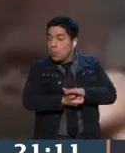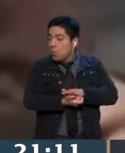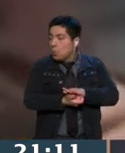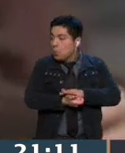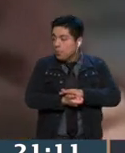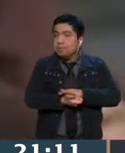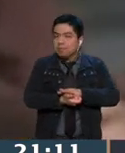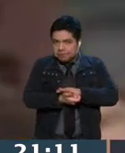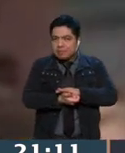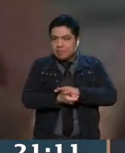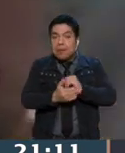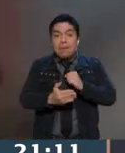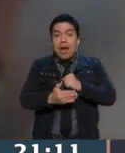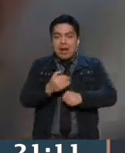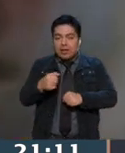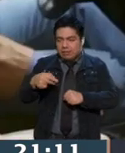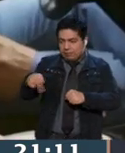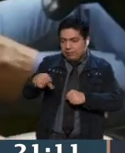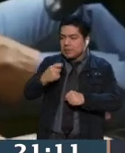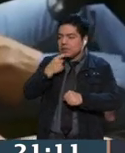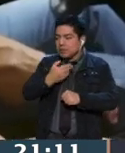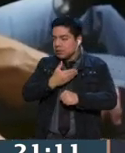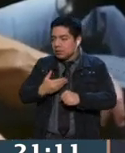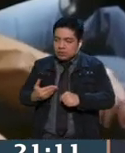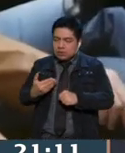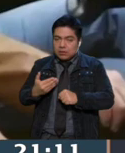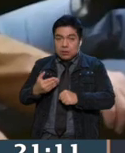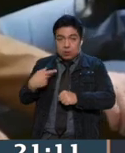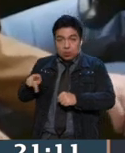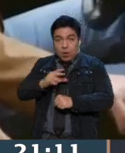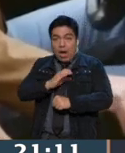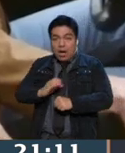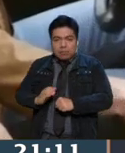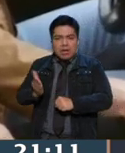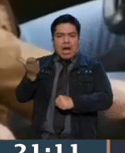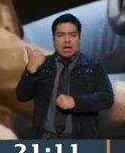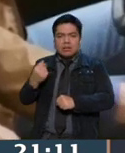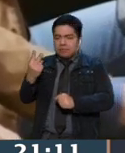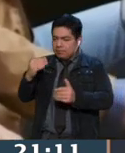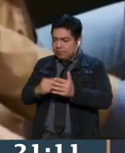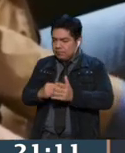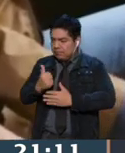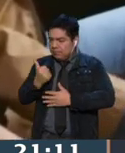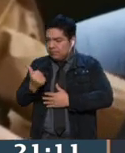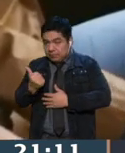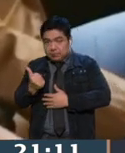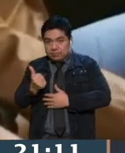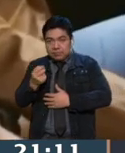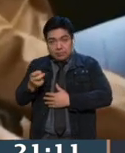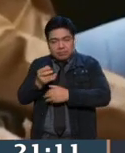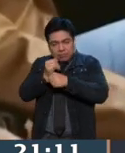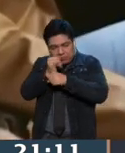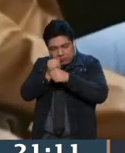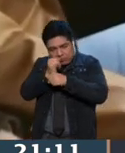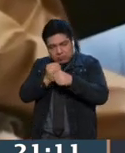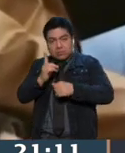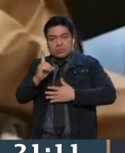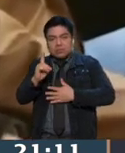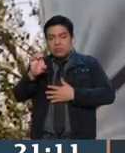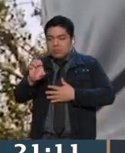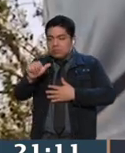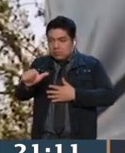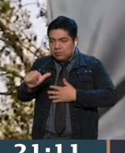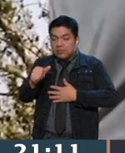a la campaña del presidente López Obrador en el año 2006. Es la investigación de la DEA que comienza en el